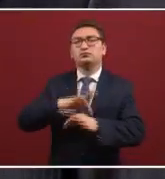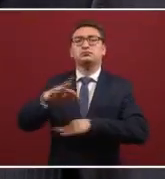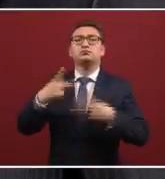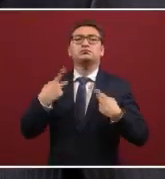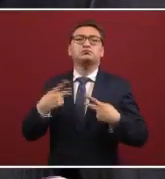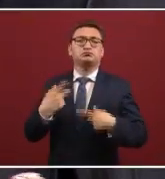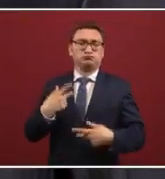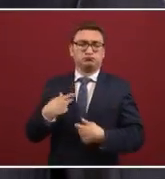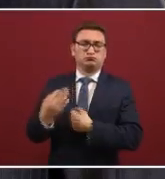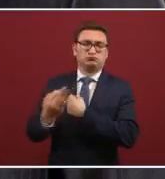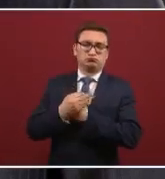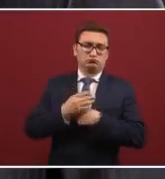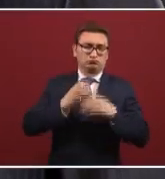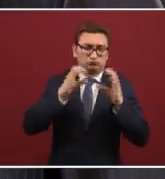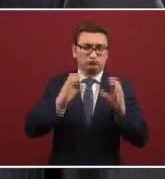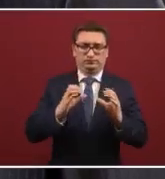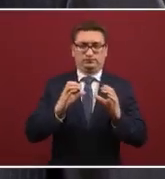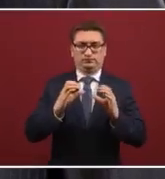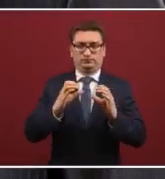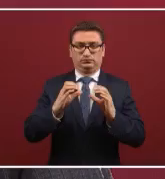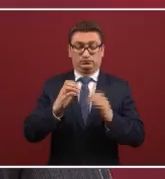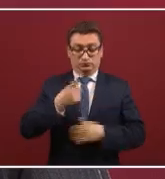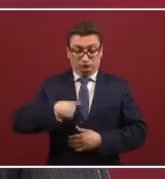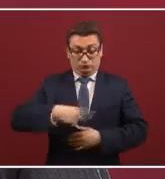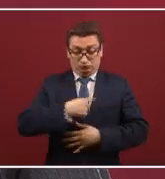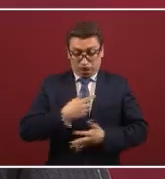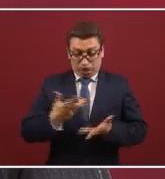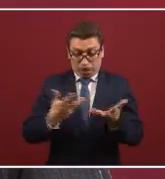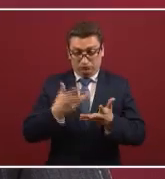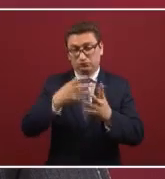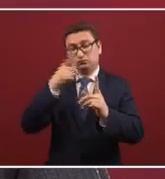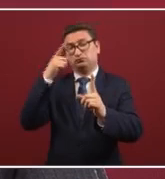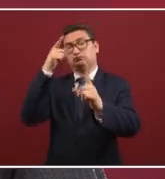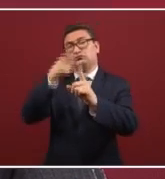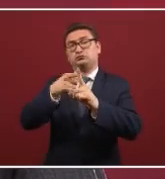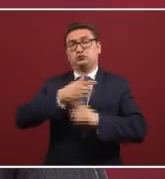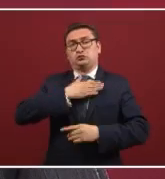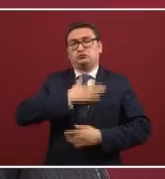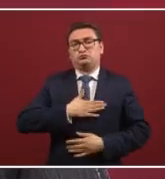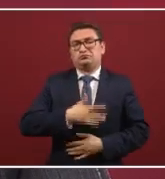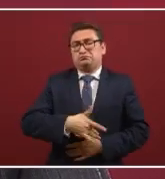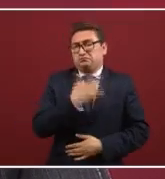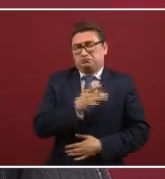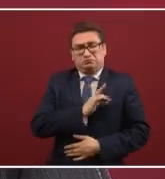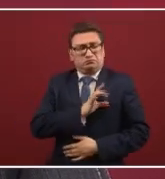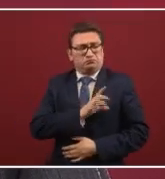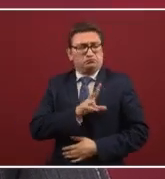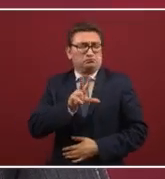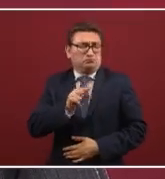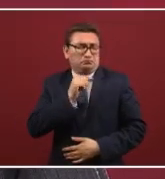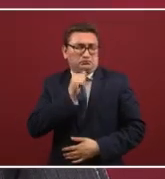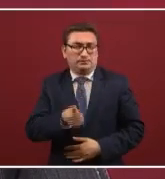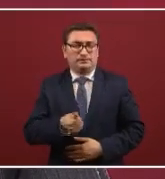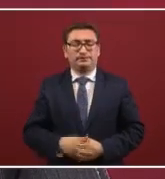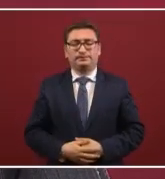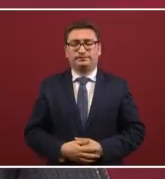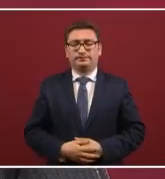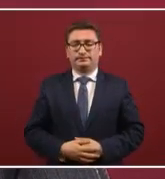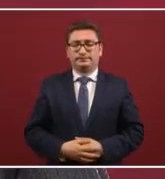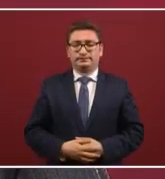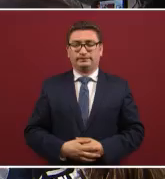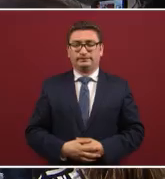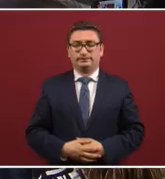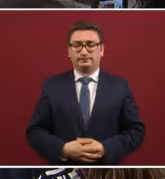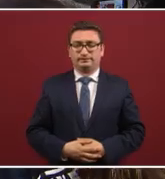y el que lucha por la justicia no tiene nada que temer. Pero esta semana no estuvo funcionando la máquina